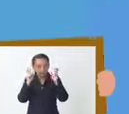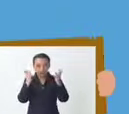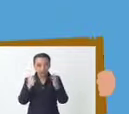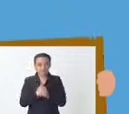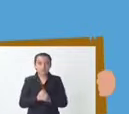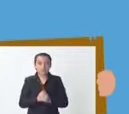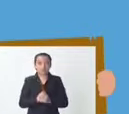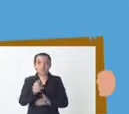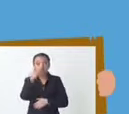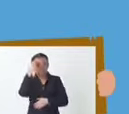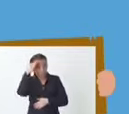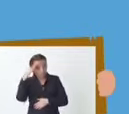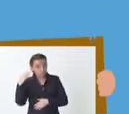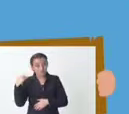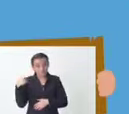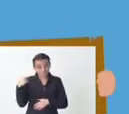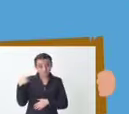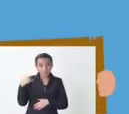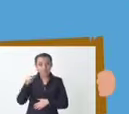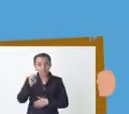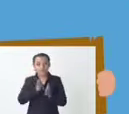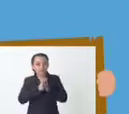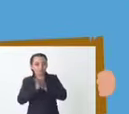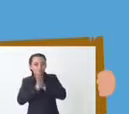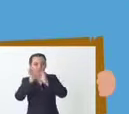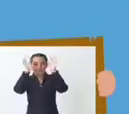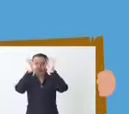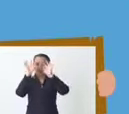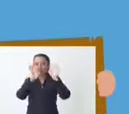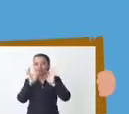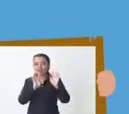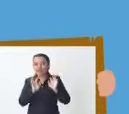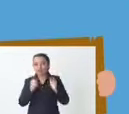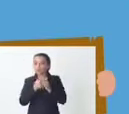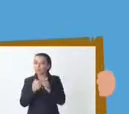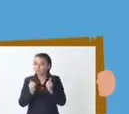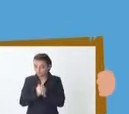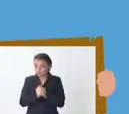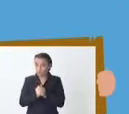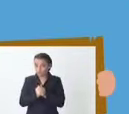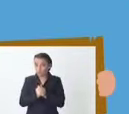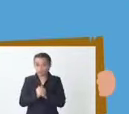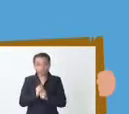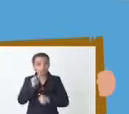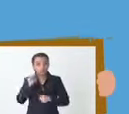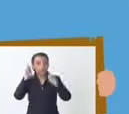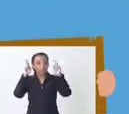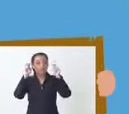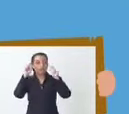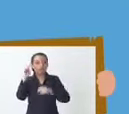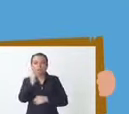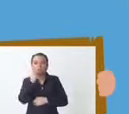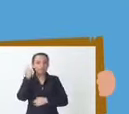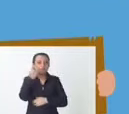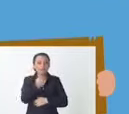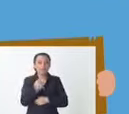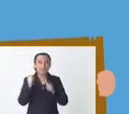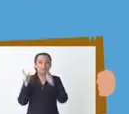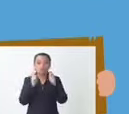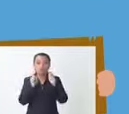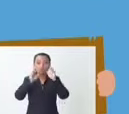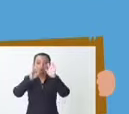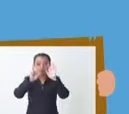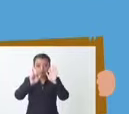En el caso de Greta, su interés es el cambio climático. Aprendió sobre este tema por primera vez cuando tenía 8